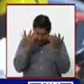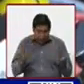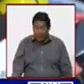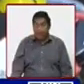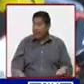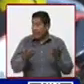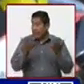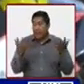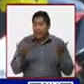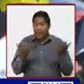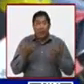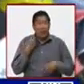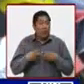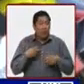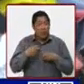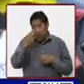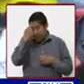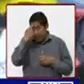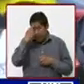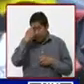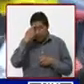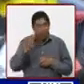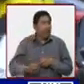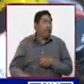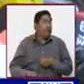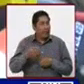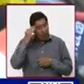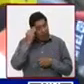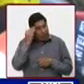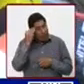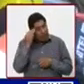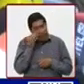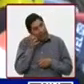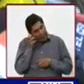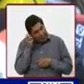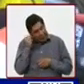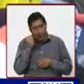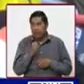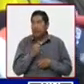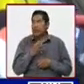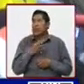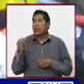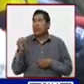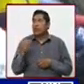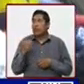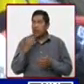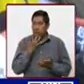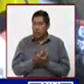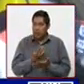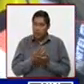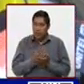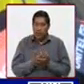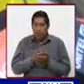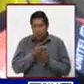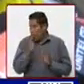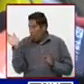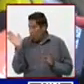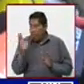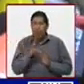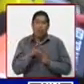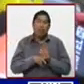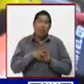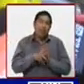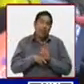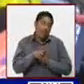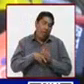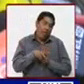de problemas mentales, una psicopatía. Prueba de ello son las desviaciones, son los